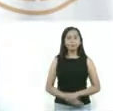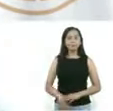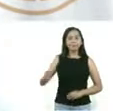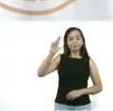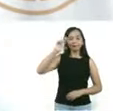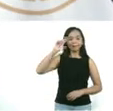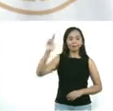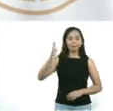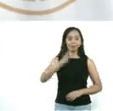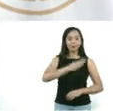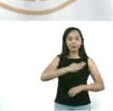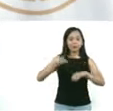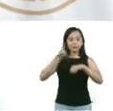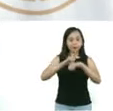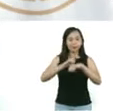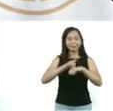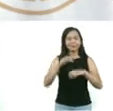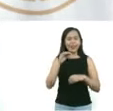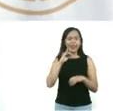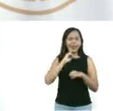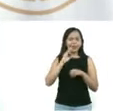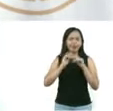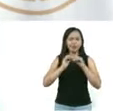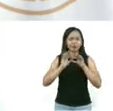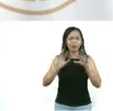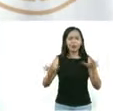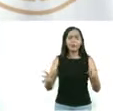Vamos a informar del operativo para el domingo.